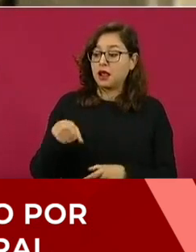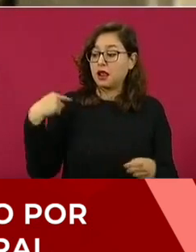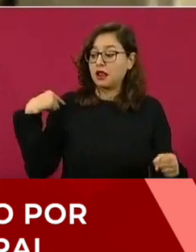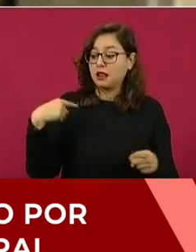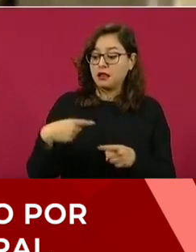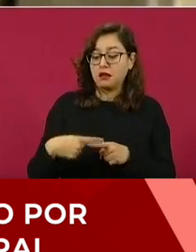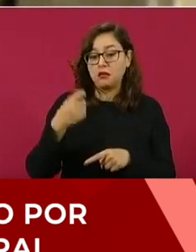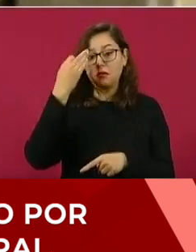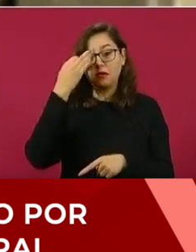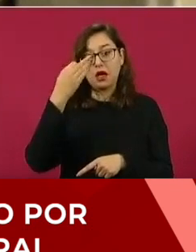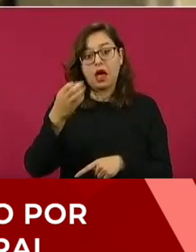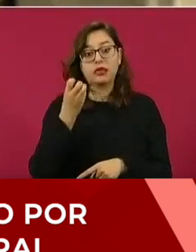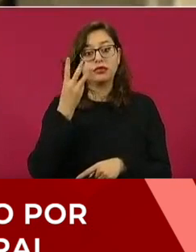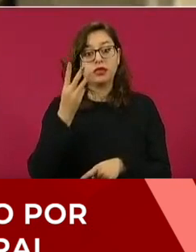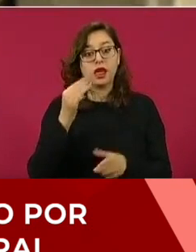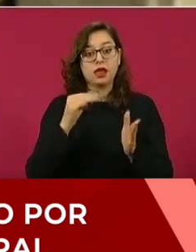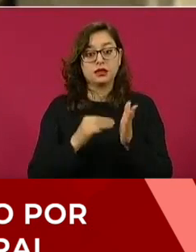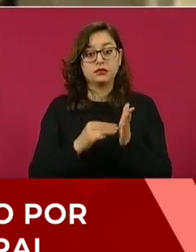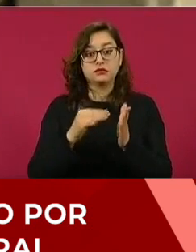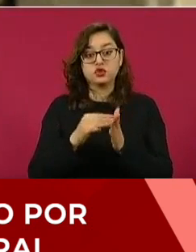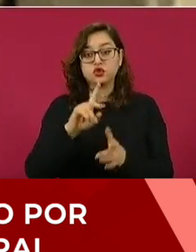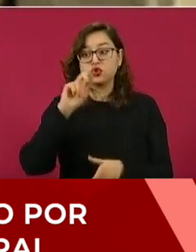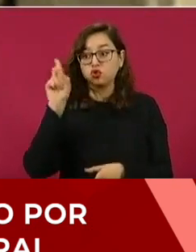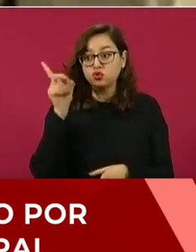años, una cantidad exorbitante.